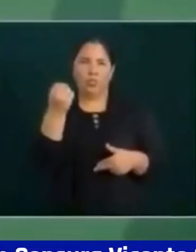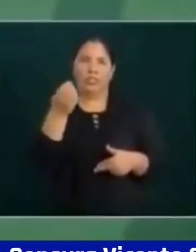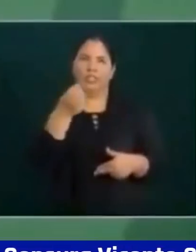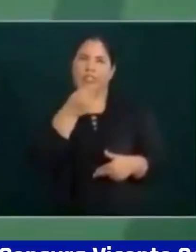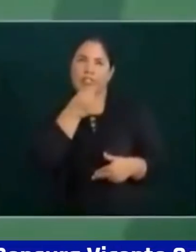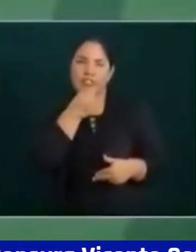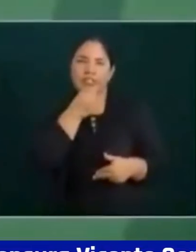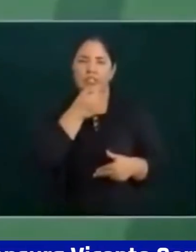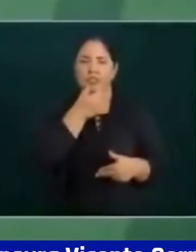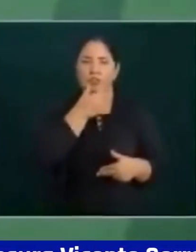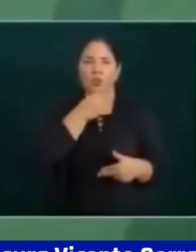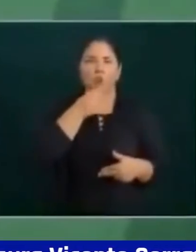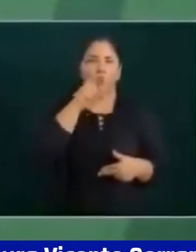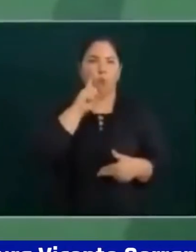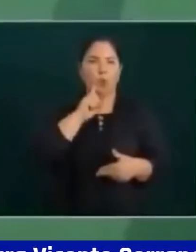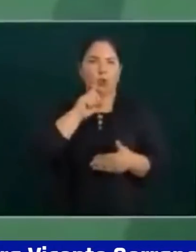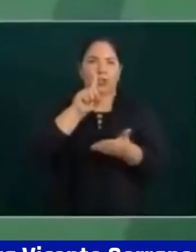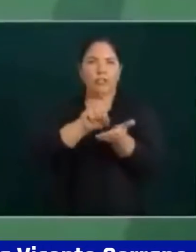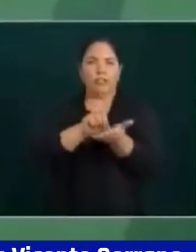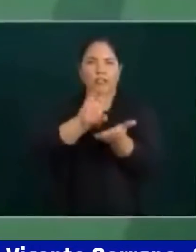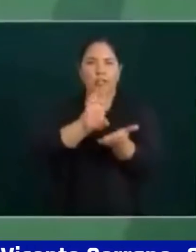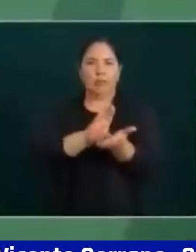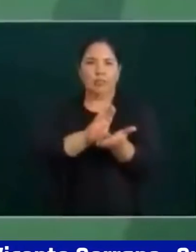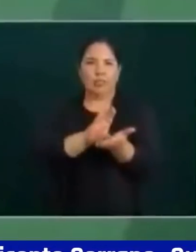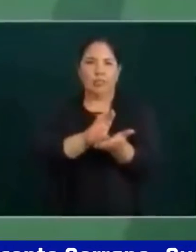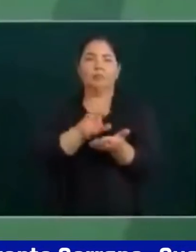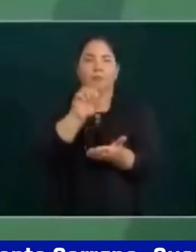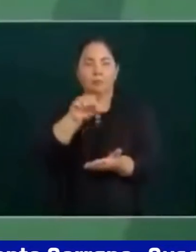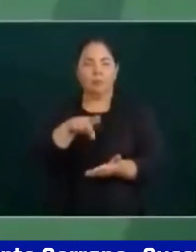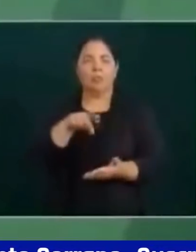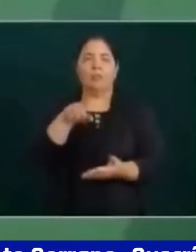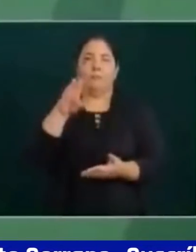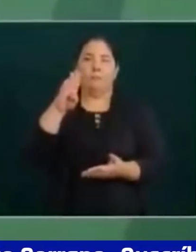niños y niñas con discapacidad tienen su pensión,